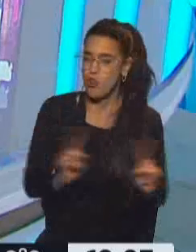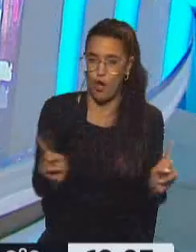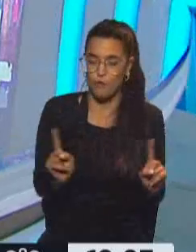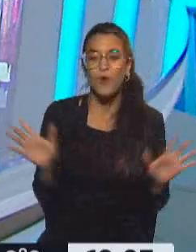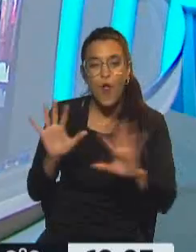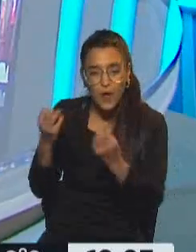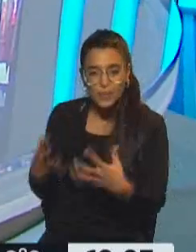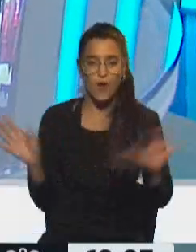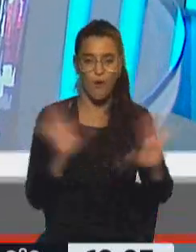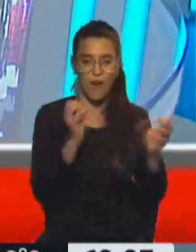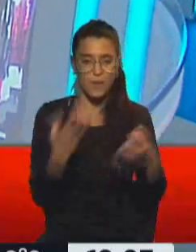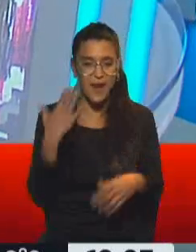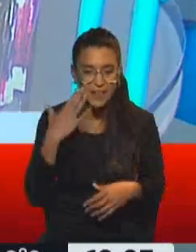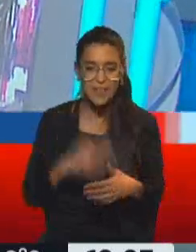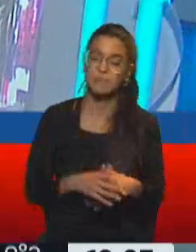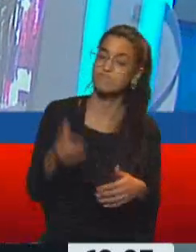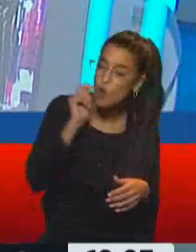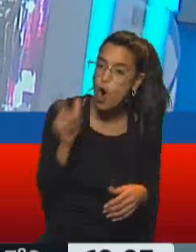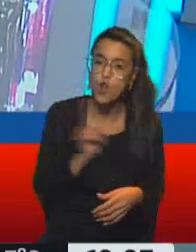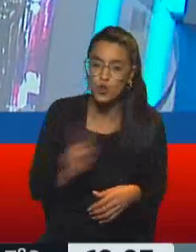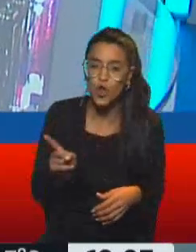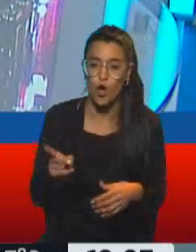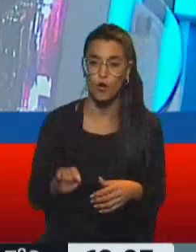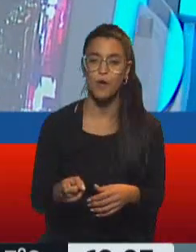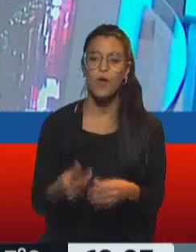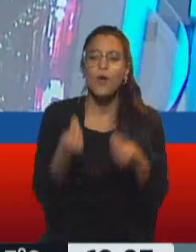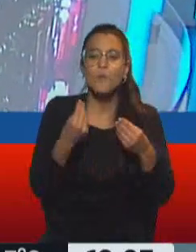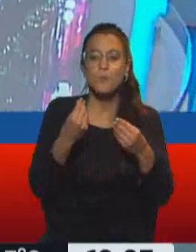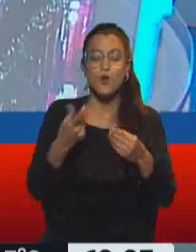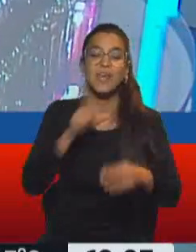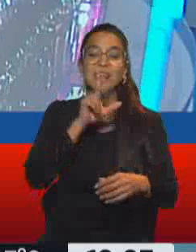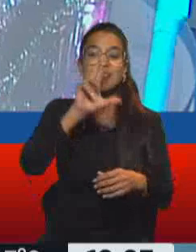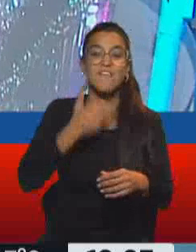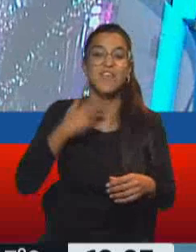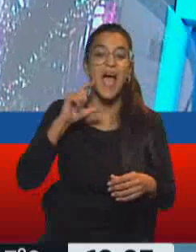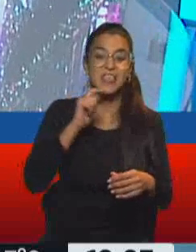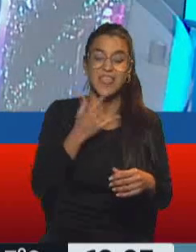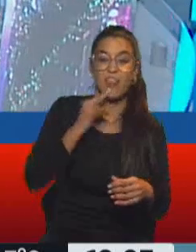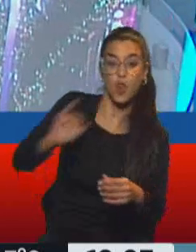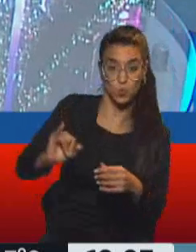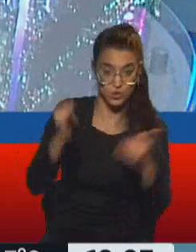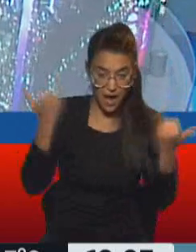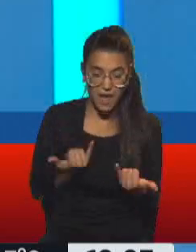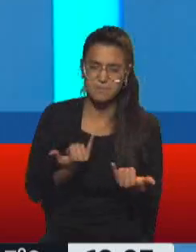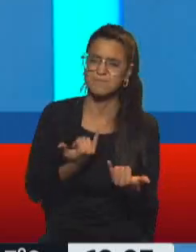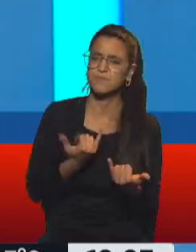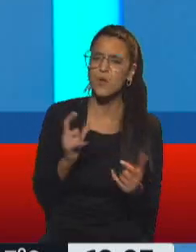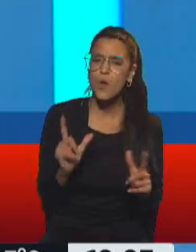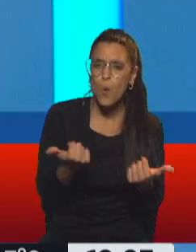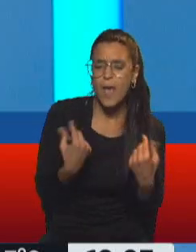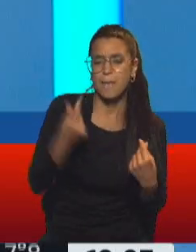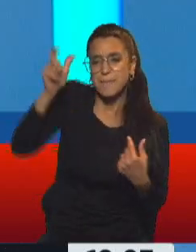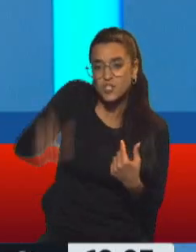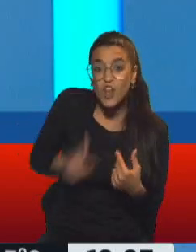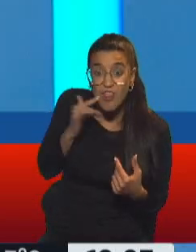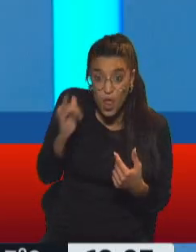estás, Néstor? ¿Qué tal? Buenas tardes. No llegó a cometer el acto extorsivo porque el Traficante lo denunció. Claro. Es curioso que el denunciante